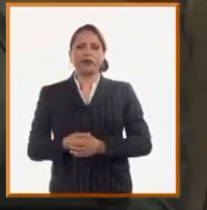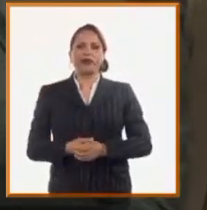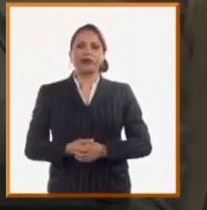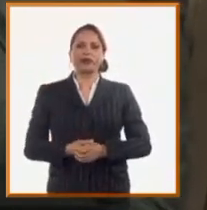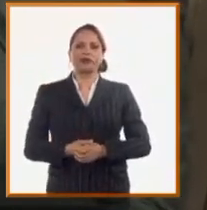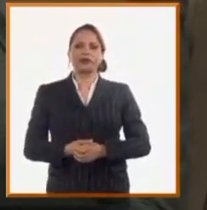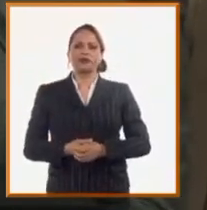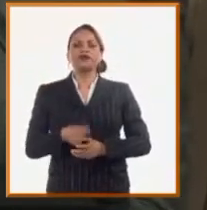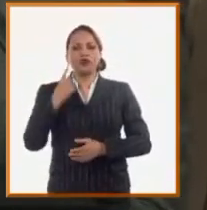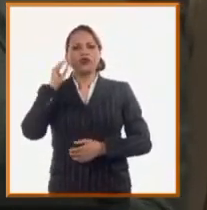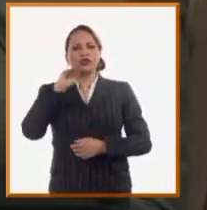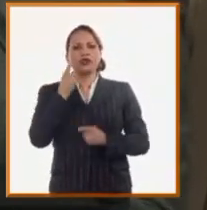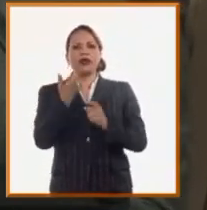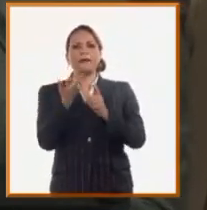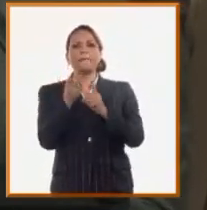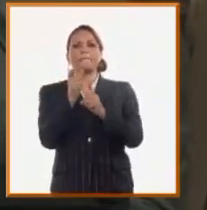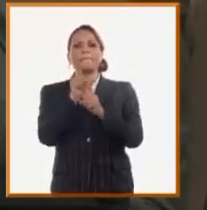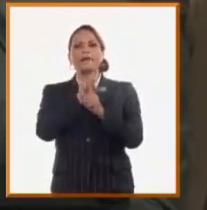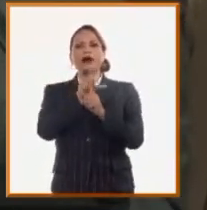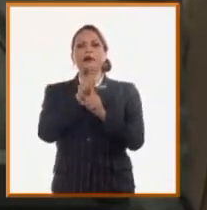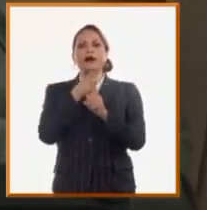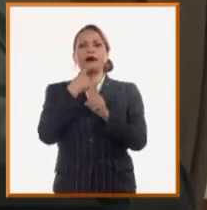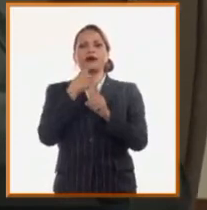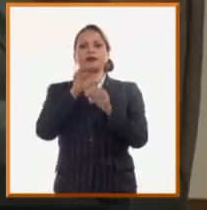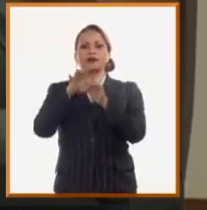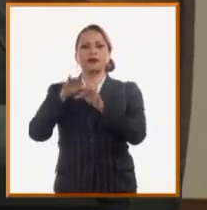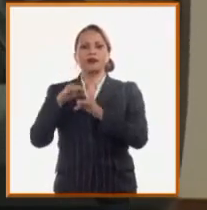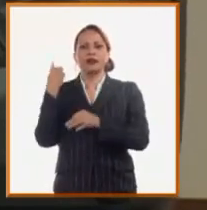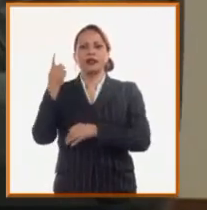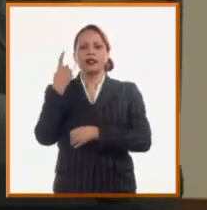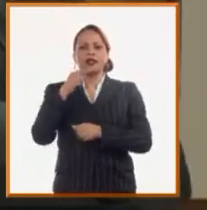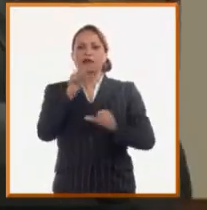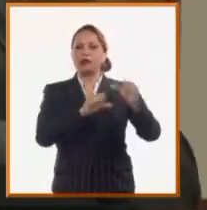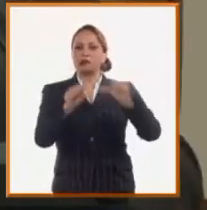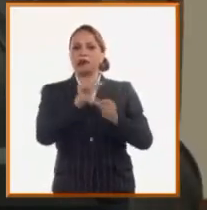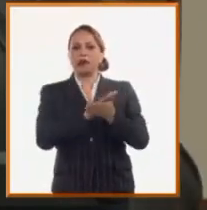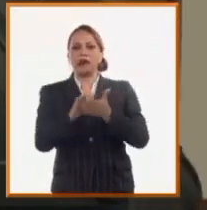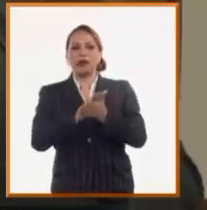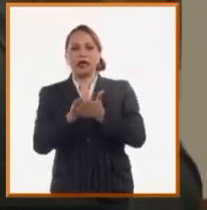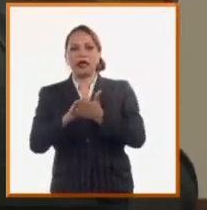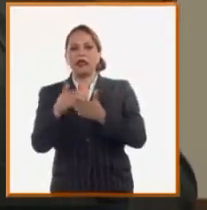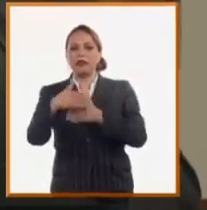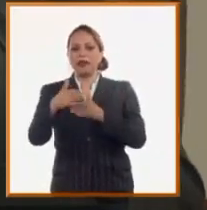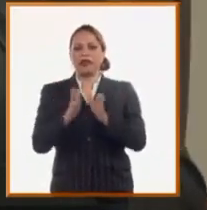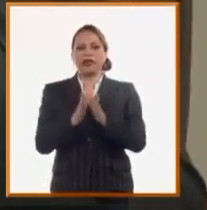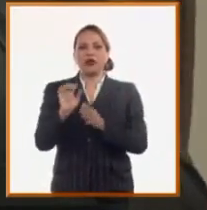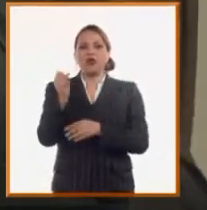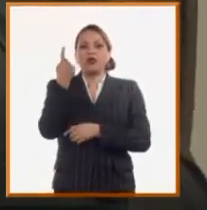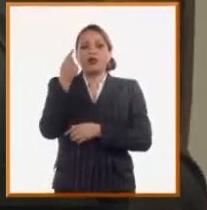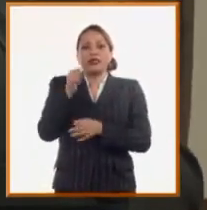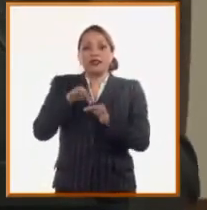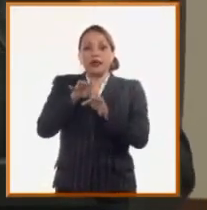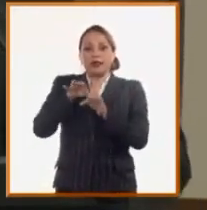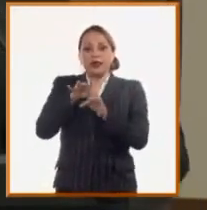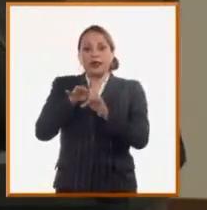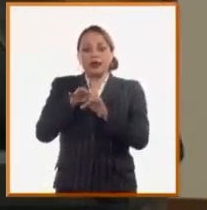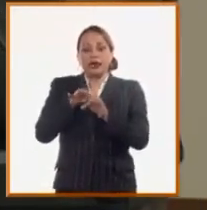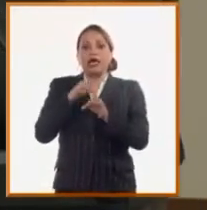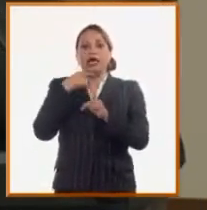¿Saben lo que es la papa agroecológica con semilla nacional? Sin fertilizantes, sin paquete de medidas, una semilla nacional hecha en